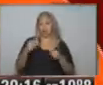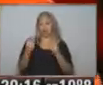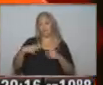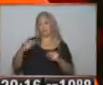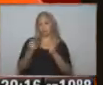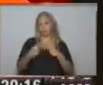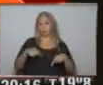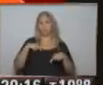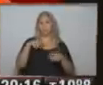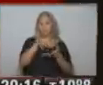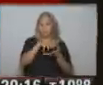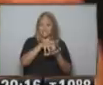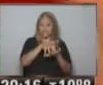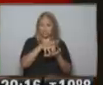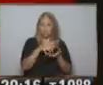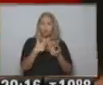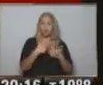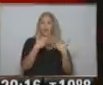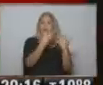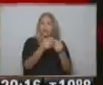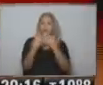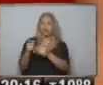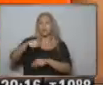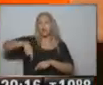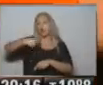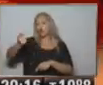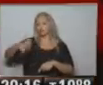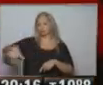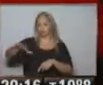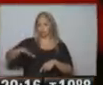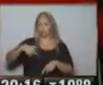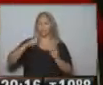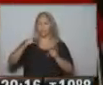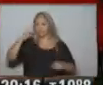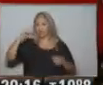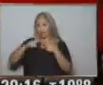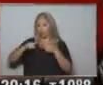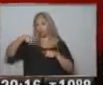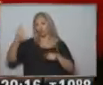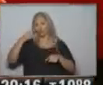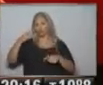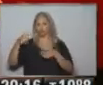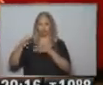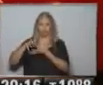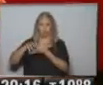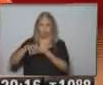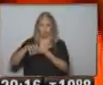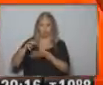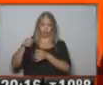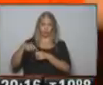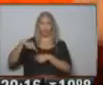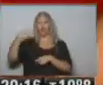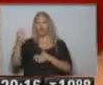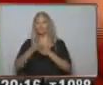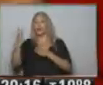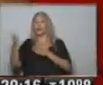y desde acá se ayudó a un montón de otros barrios. Nos organizamos con otras instituciones también de la zona, con